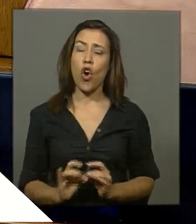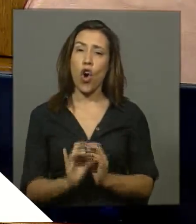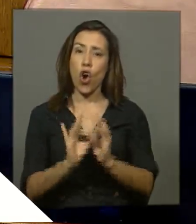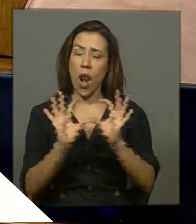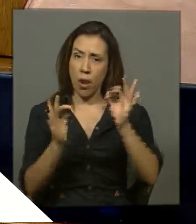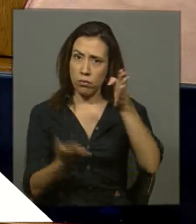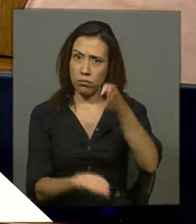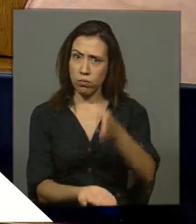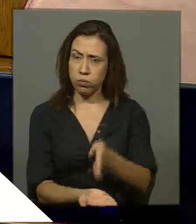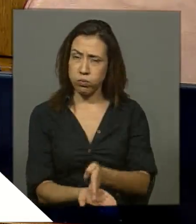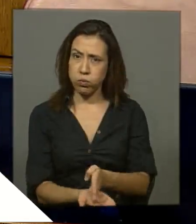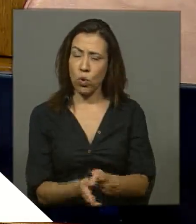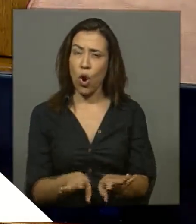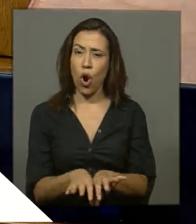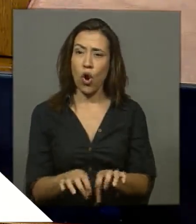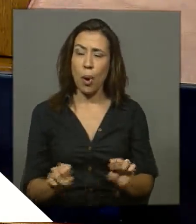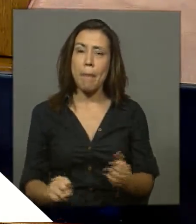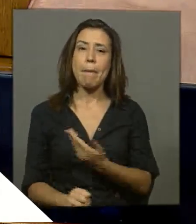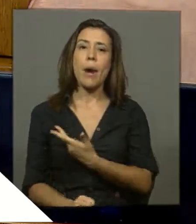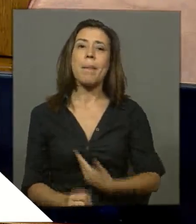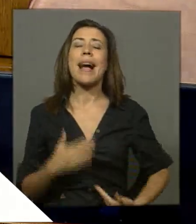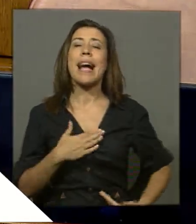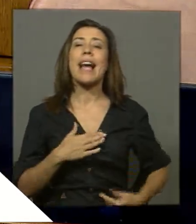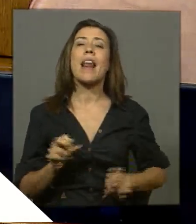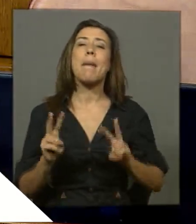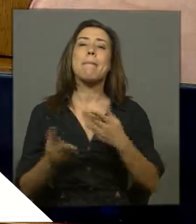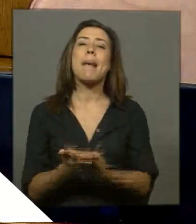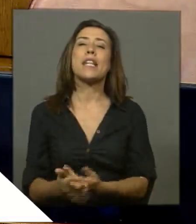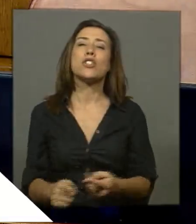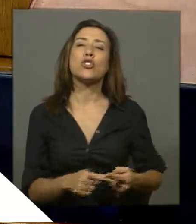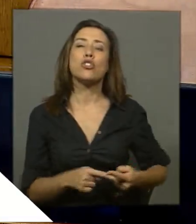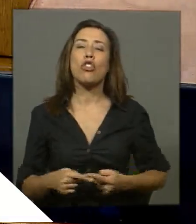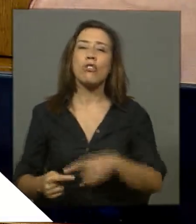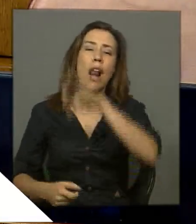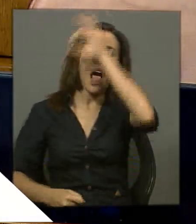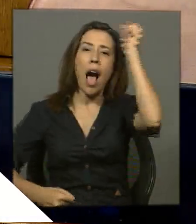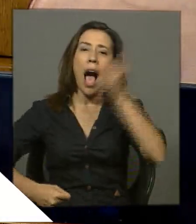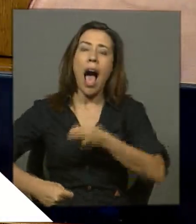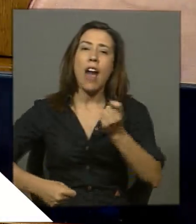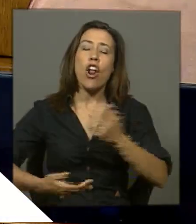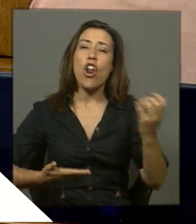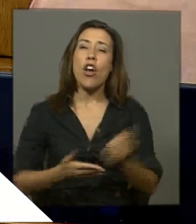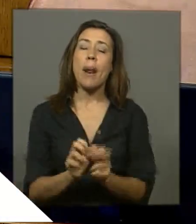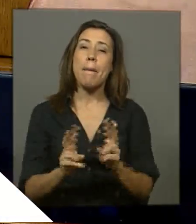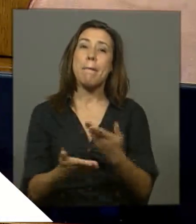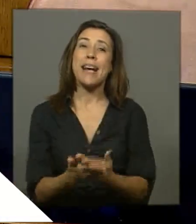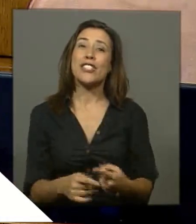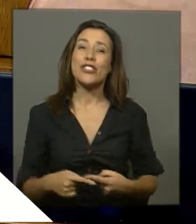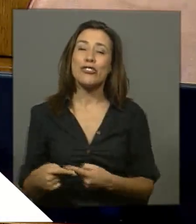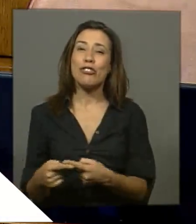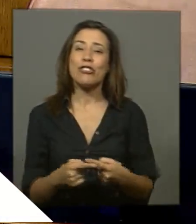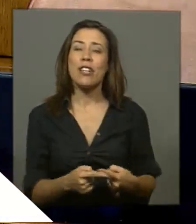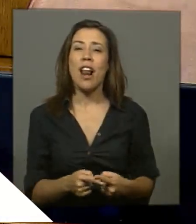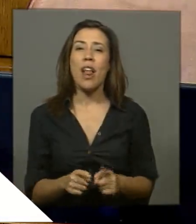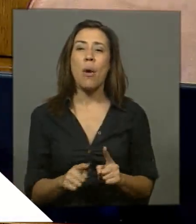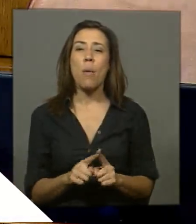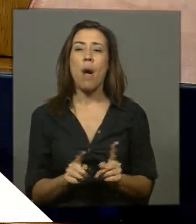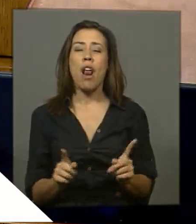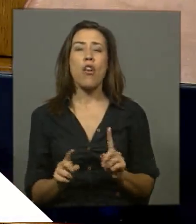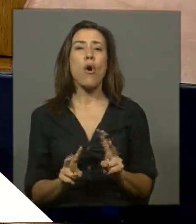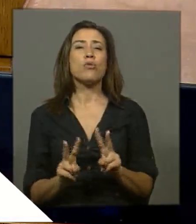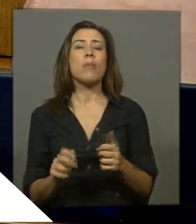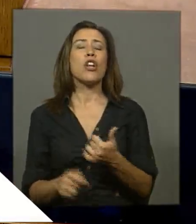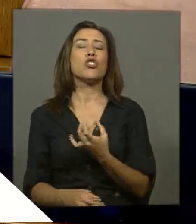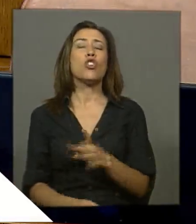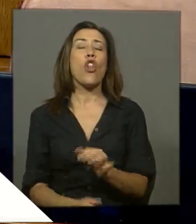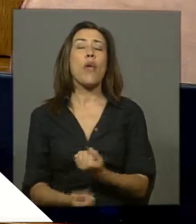firmeza el compromiso del gobierno es buscar la paz social en la araucanía y alcanzar esa Paz social no es cuestión meramente policial